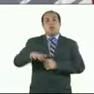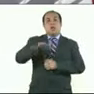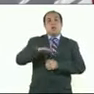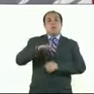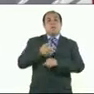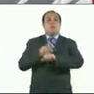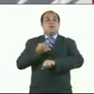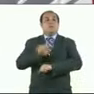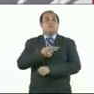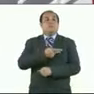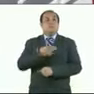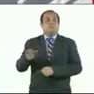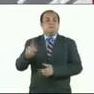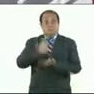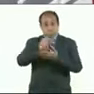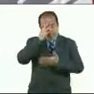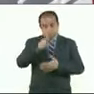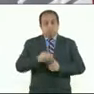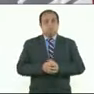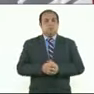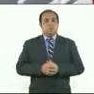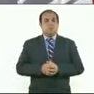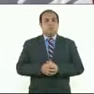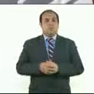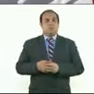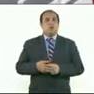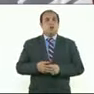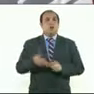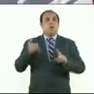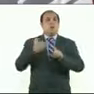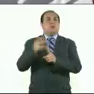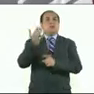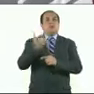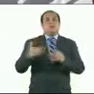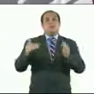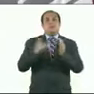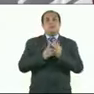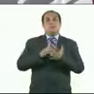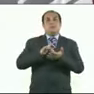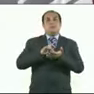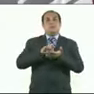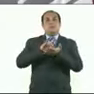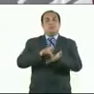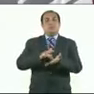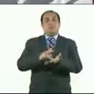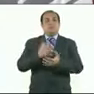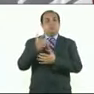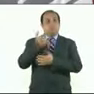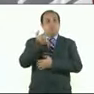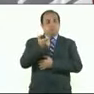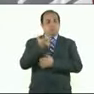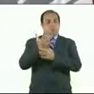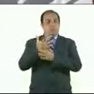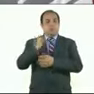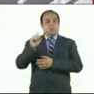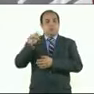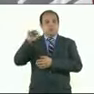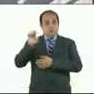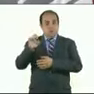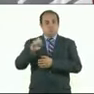de la Ciudad de México. Y son 50,000 apoyos, como bien estableció Stephanie, así que pues